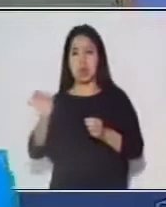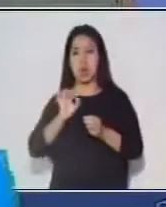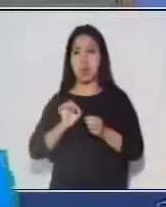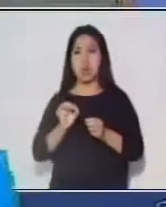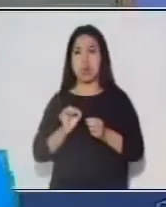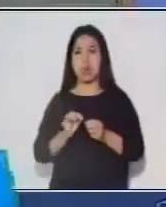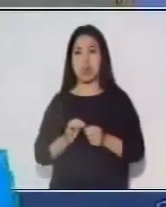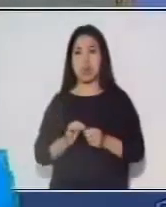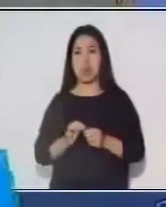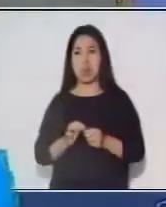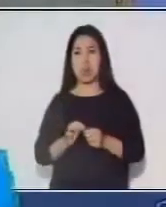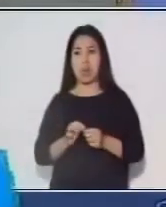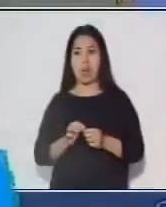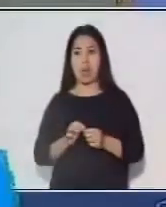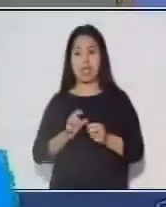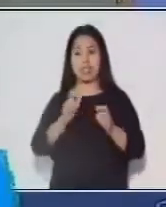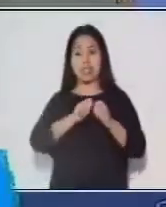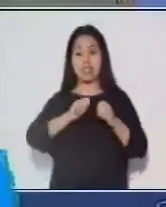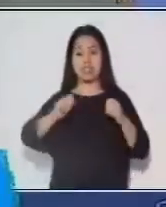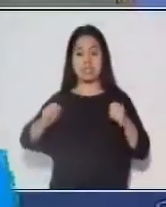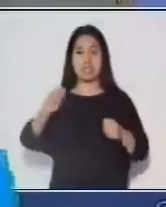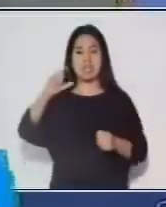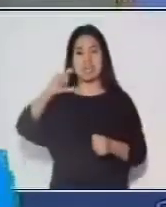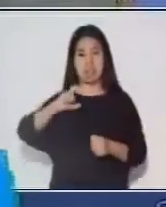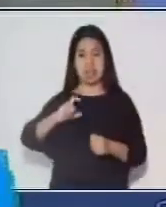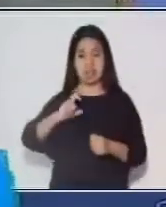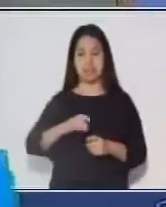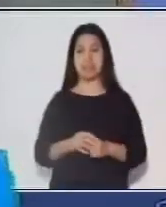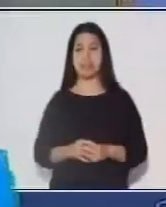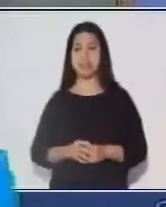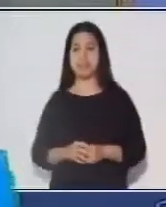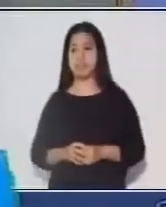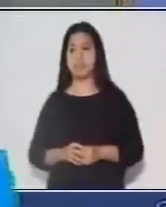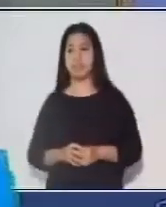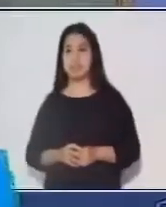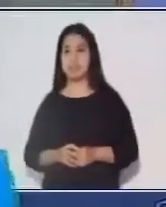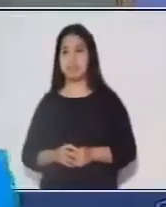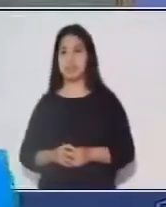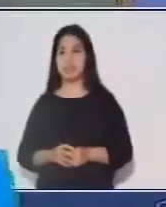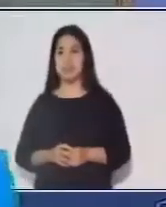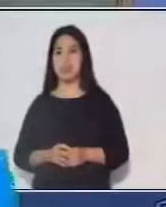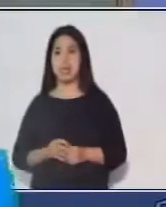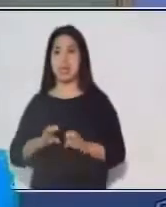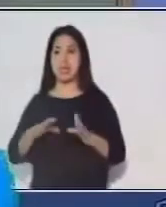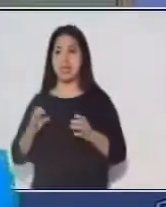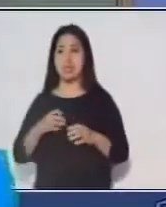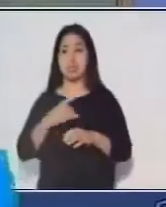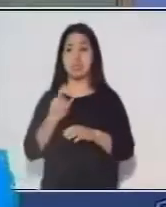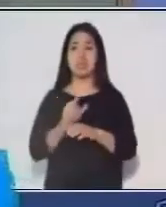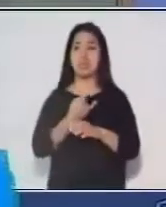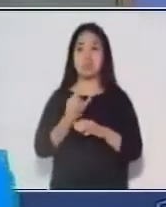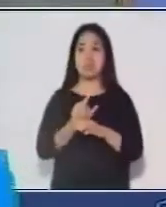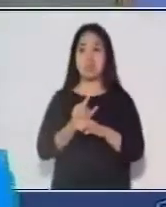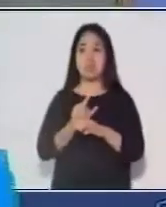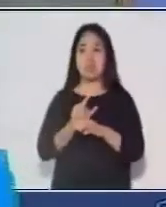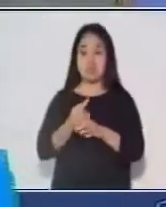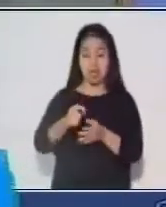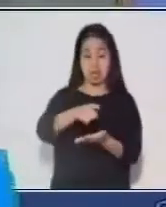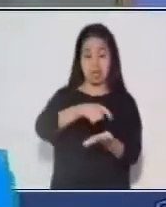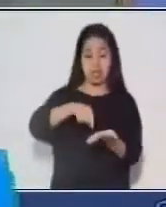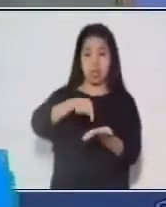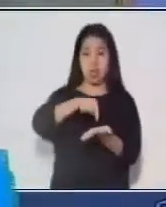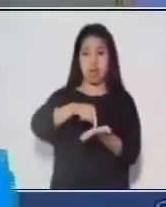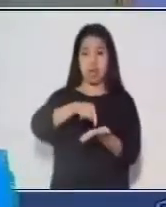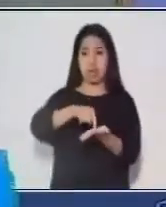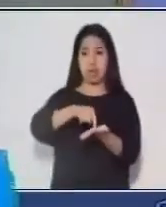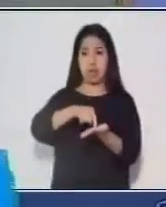conocemos como distancia C. Entonces tenemos que ubicar por aquí los focos